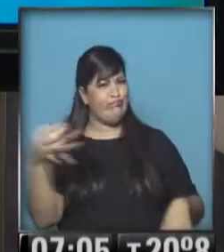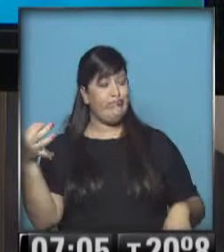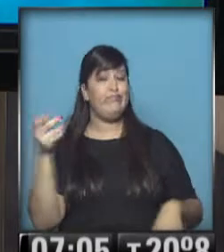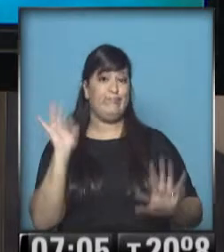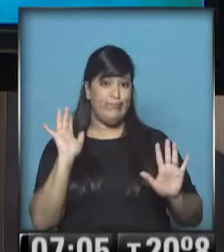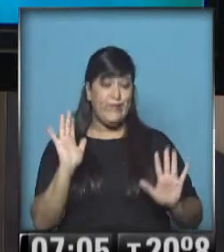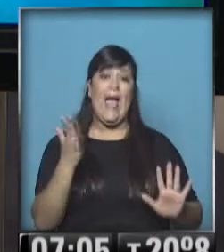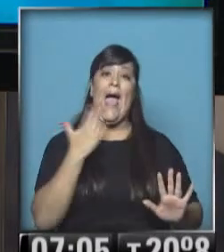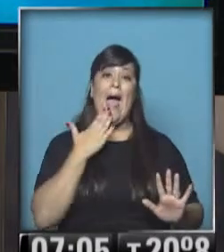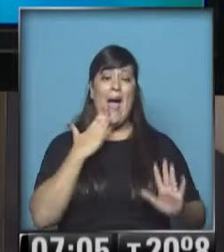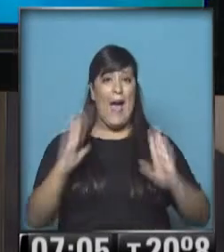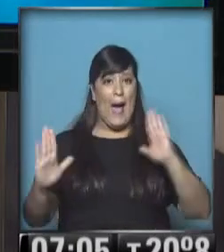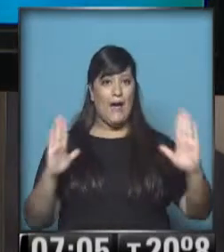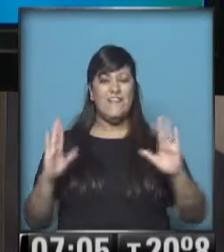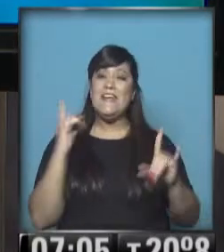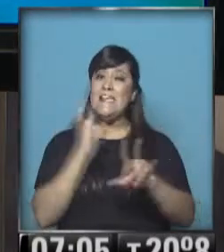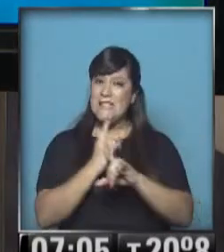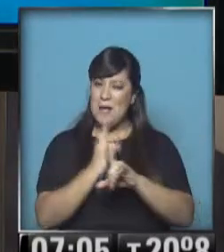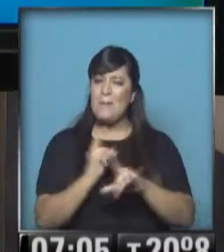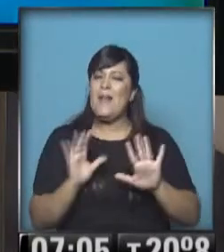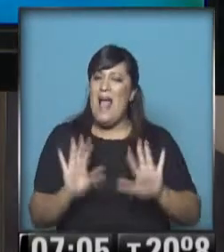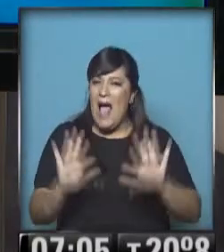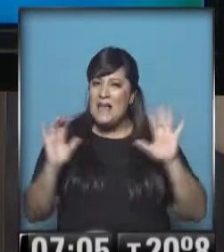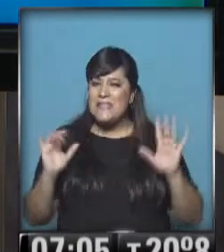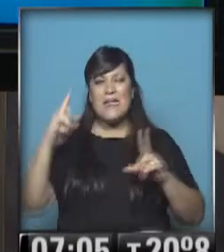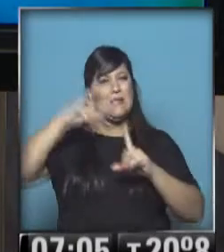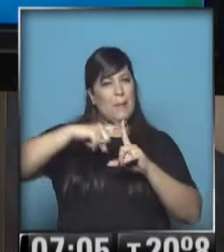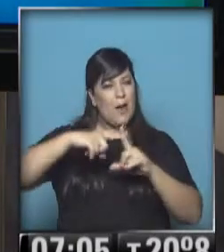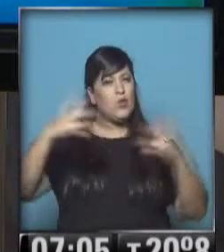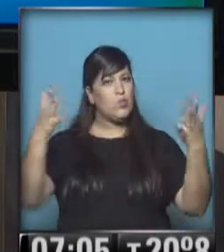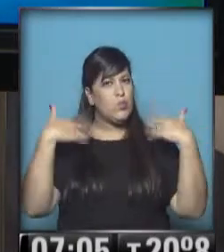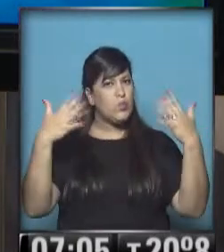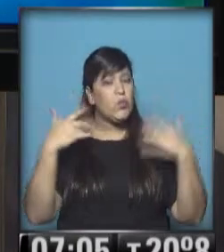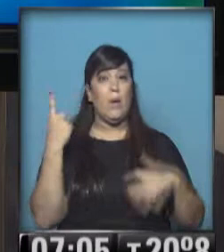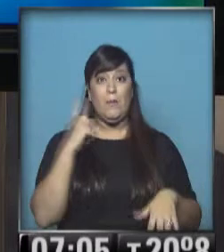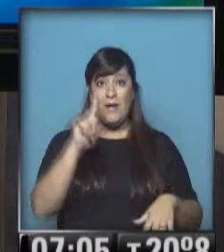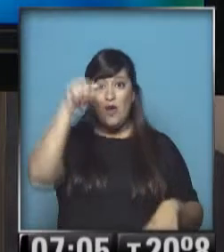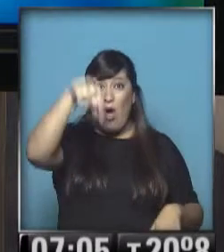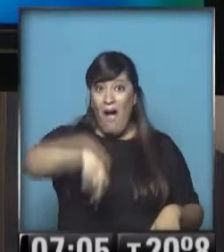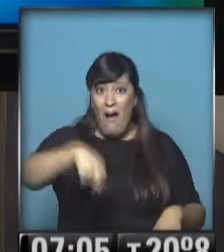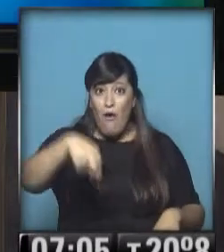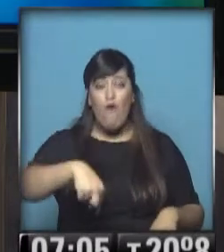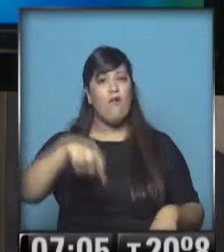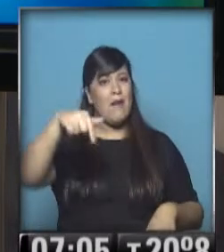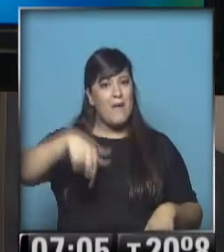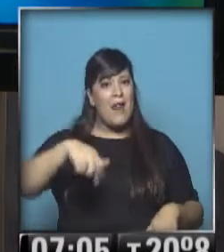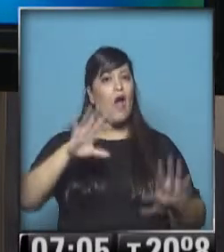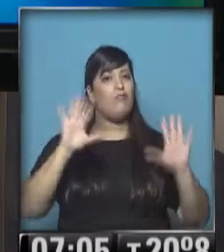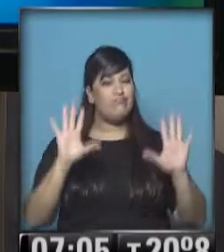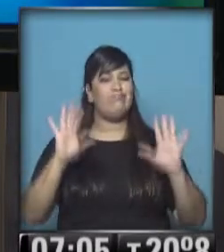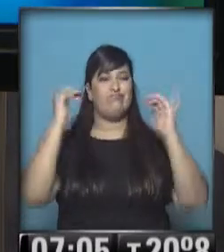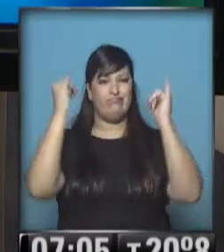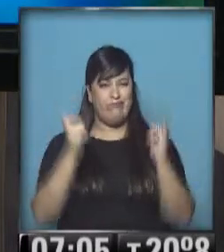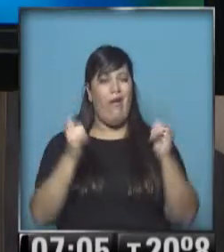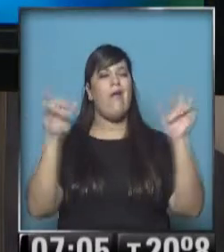en abril justamente suelen ocurrir estas temperaturas, registrarse, pero en esta oportunidad para hoy tenemos